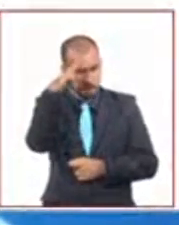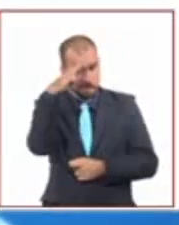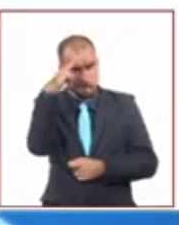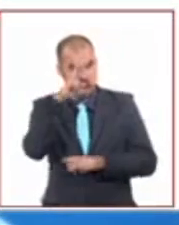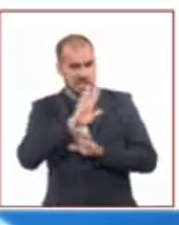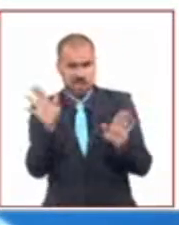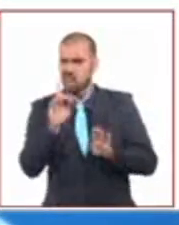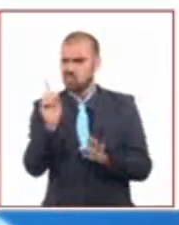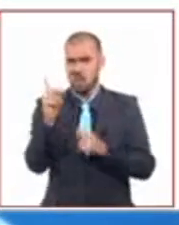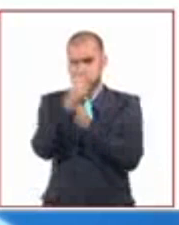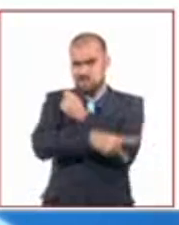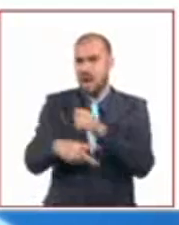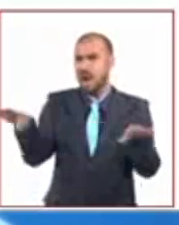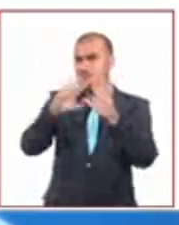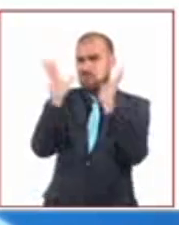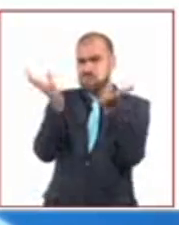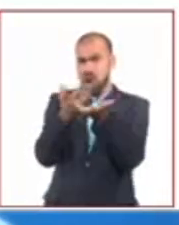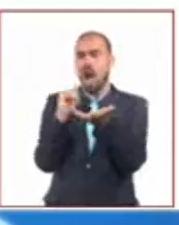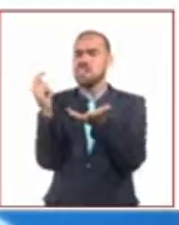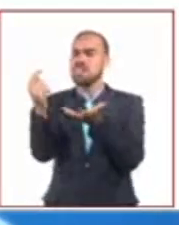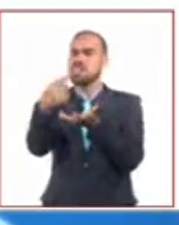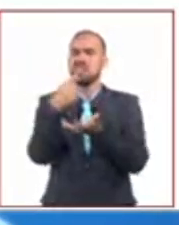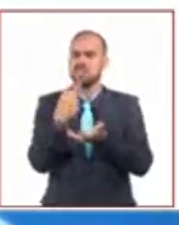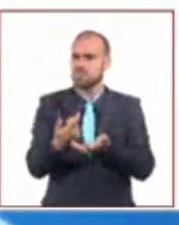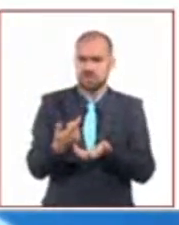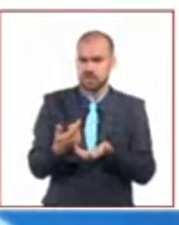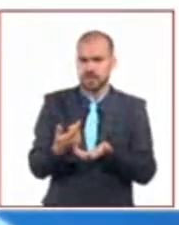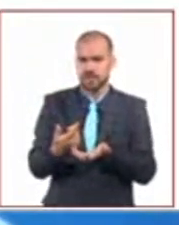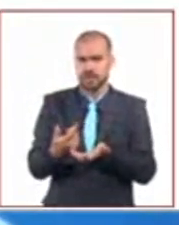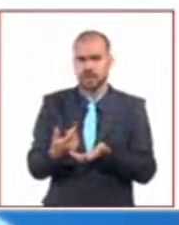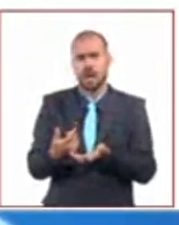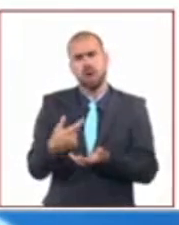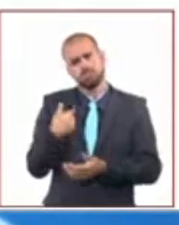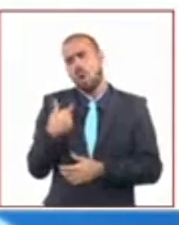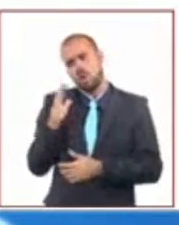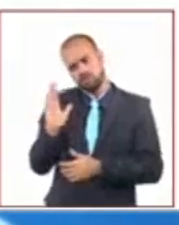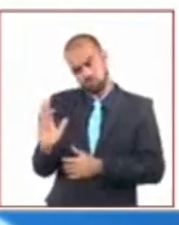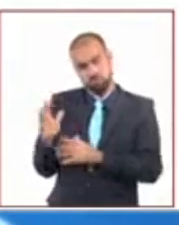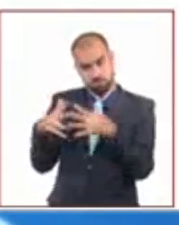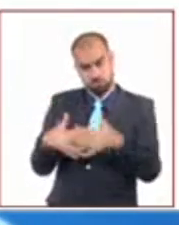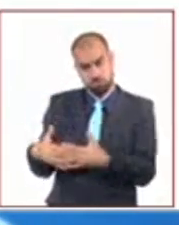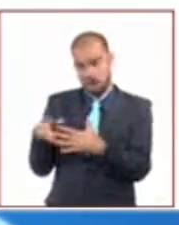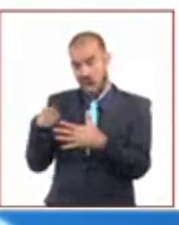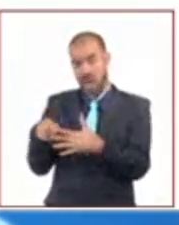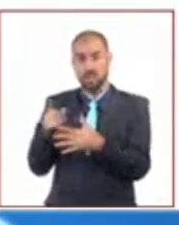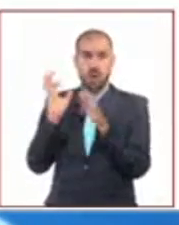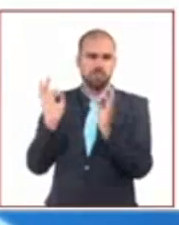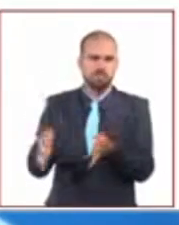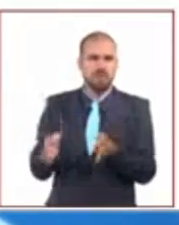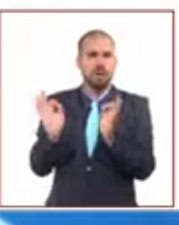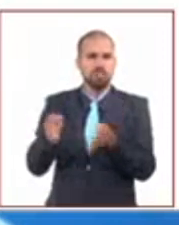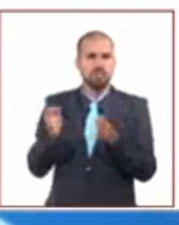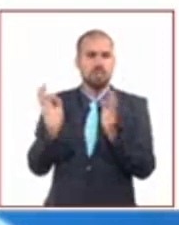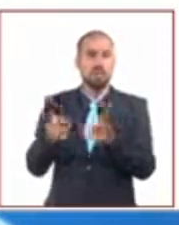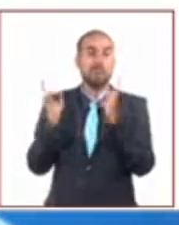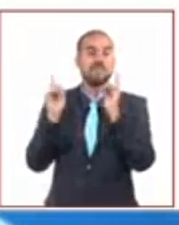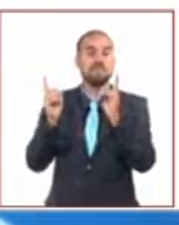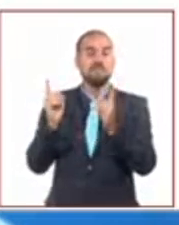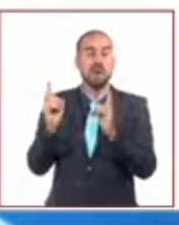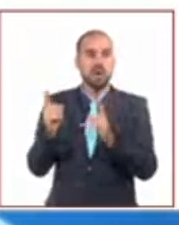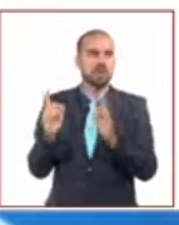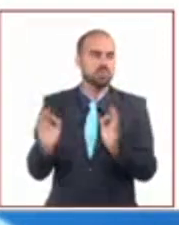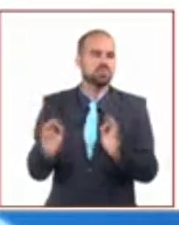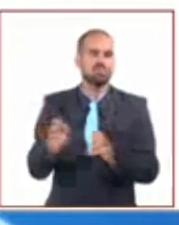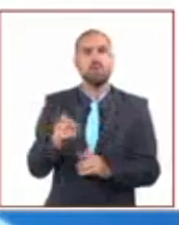países del mundo en el caso de eeuu con todo respeto en la política de hace dos siglos en el caso de américa no se